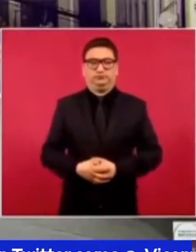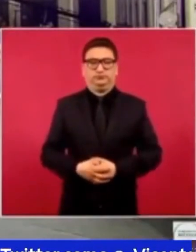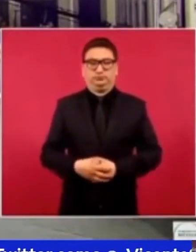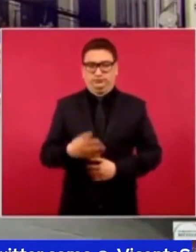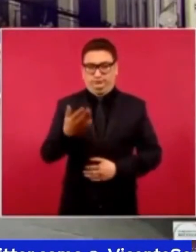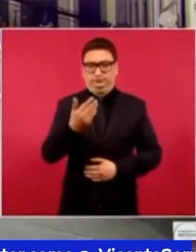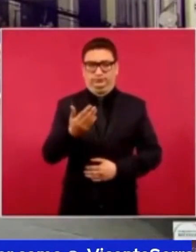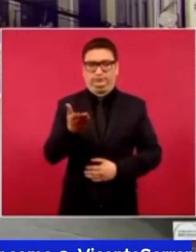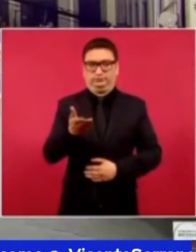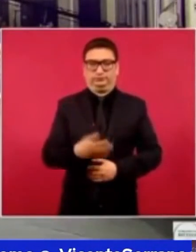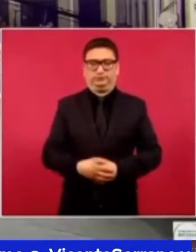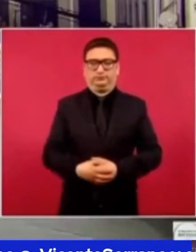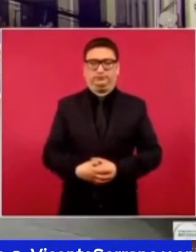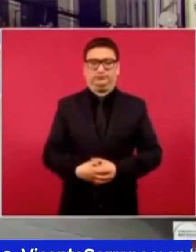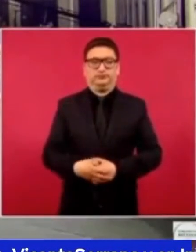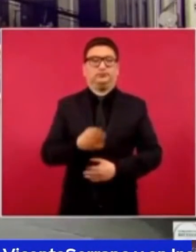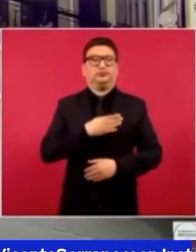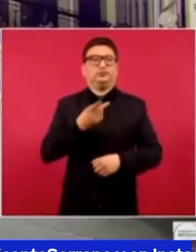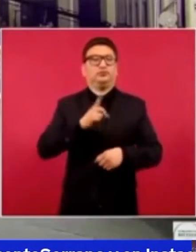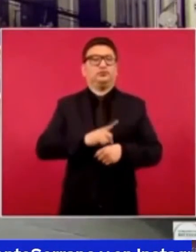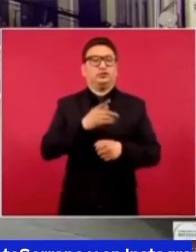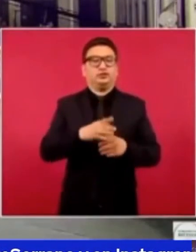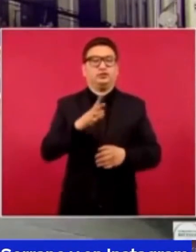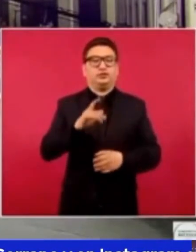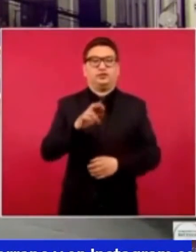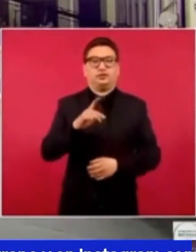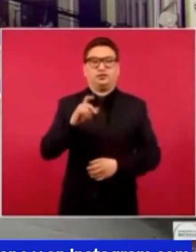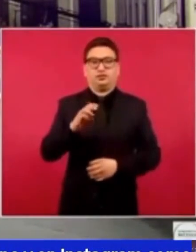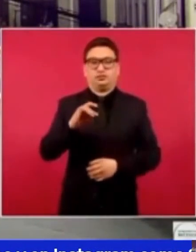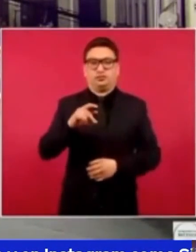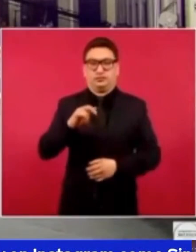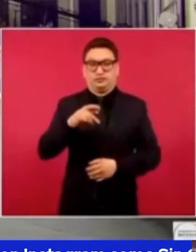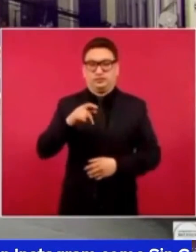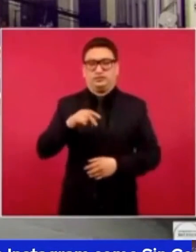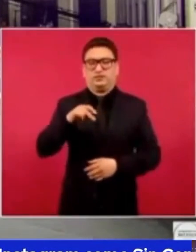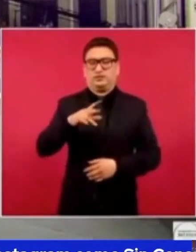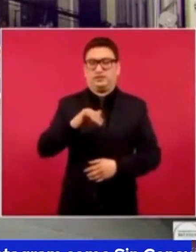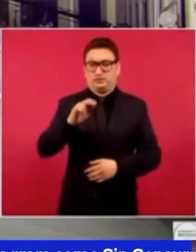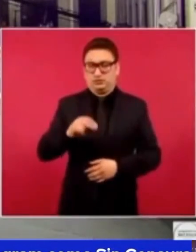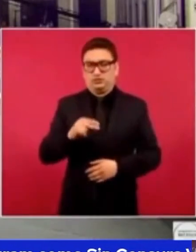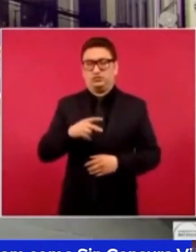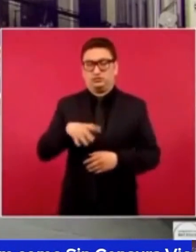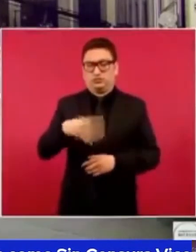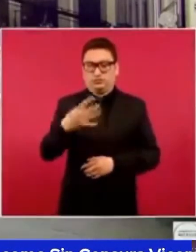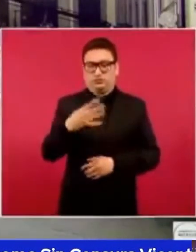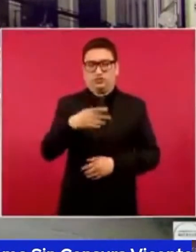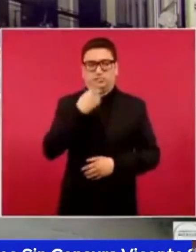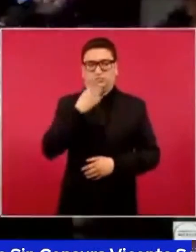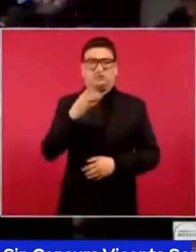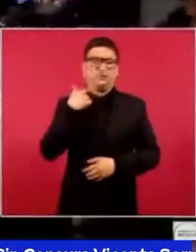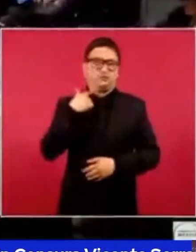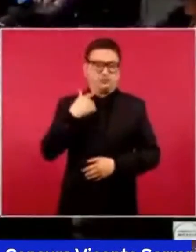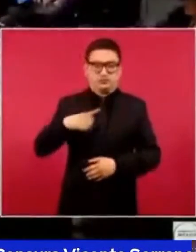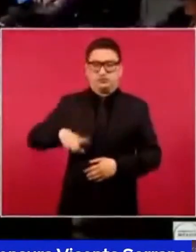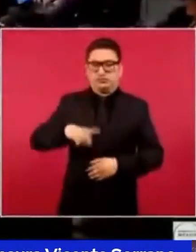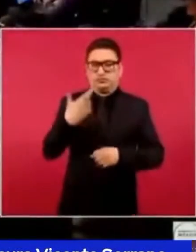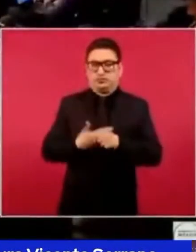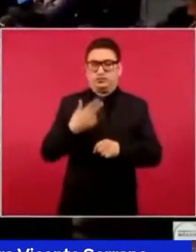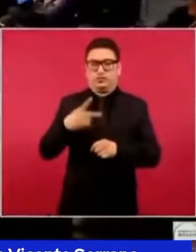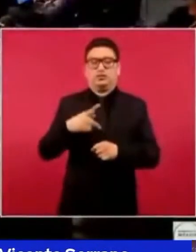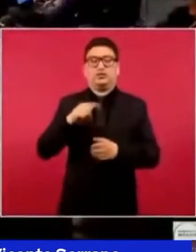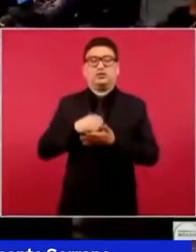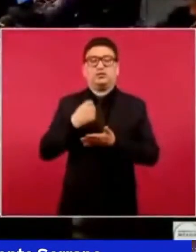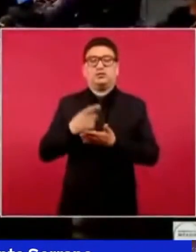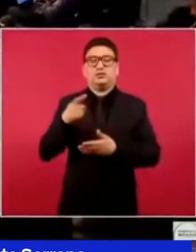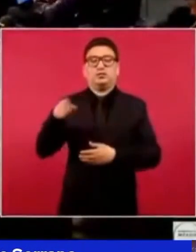Adelante. Buen día, presidente. Carlos Domínguez, de Nación 14. Preguntarle sobre el tema del exgobernador de Tamaulipas,